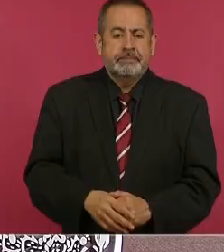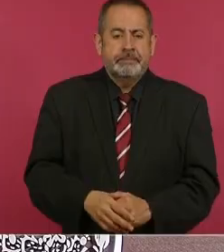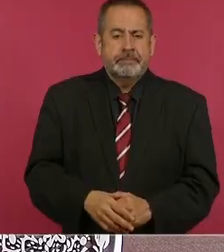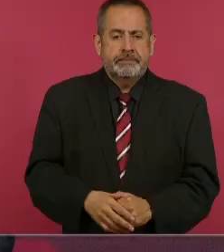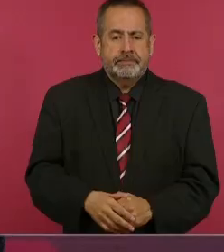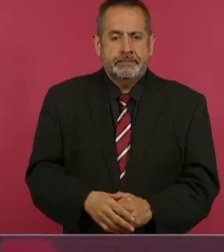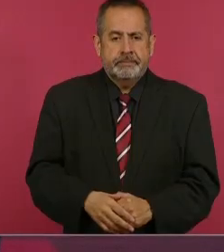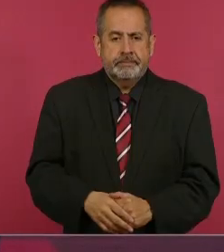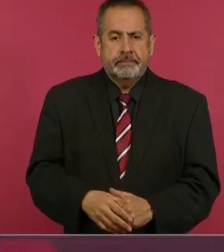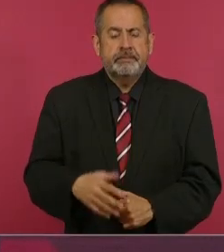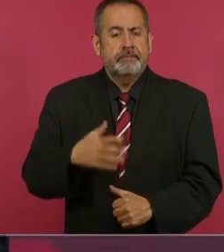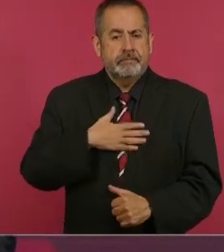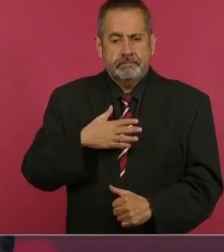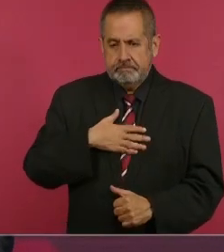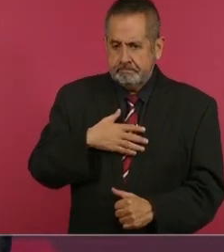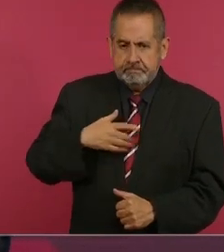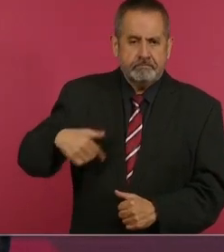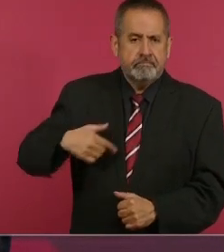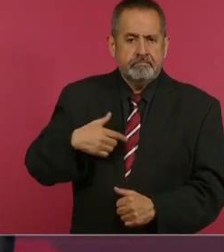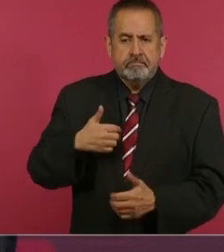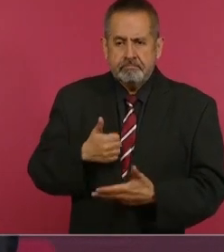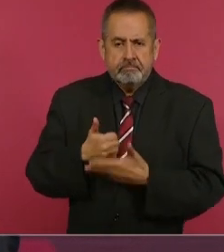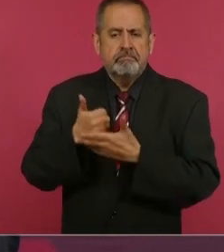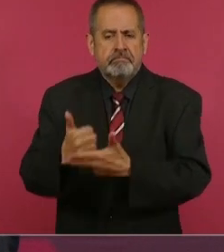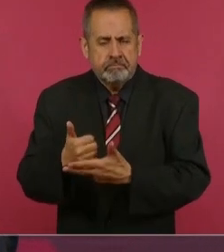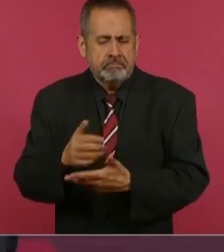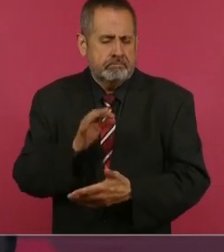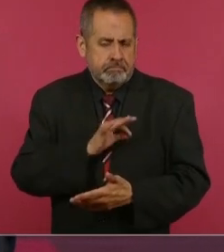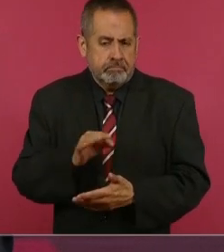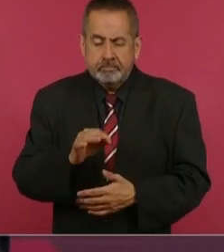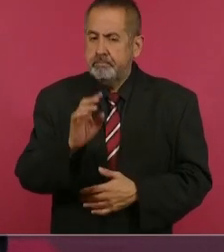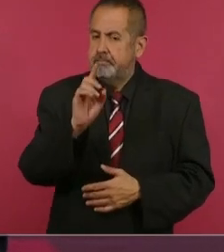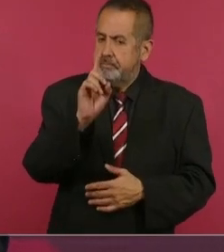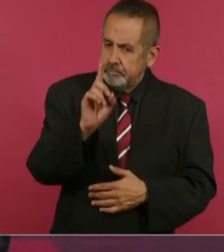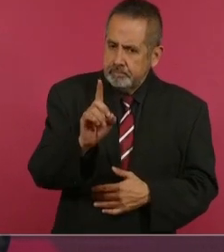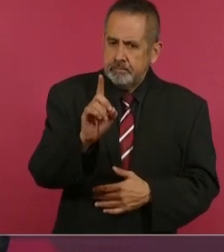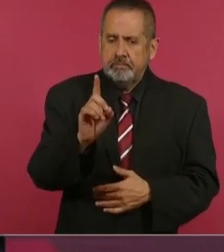Todo lo que podamos nosotros ayudar, nada más la